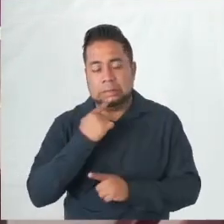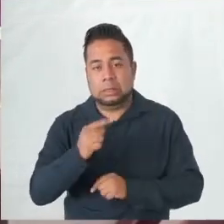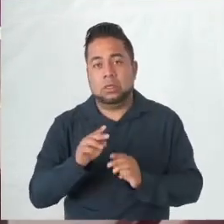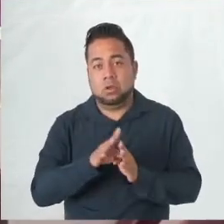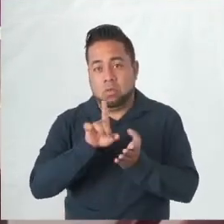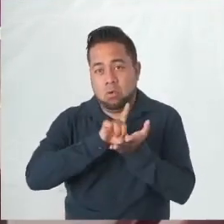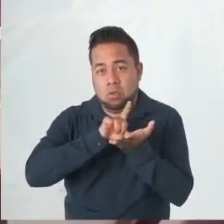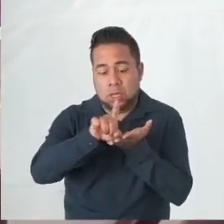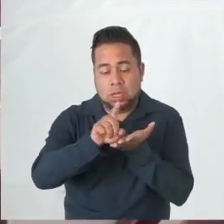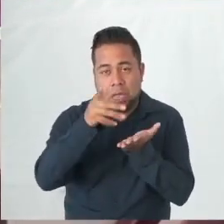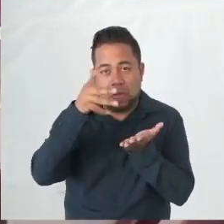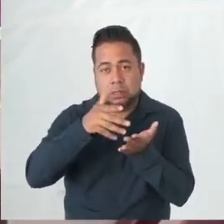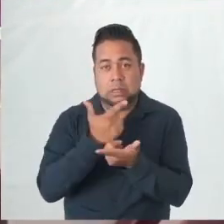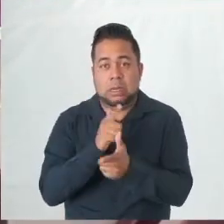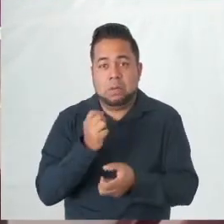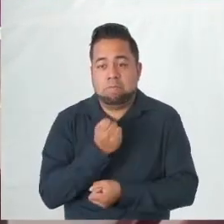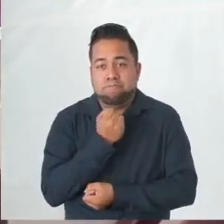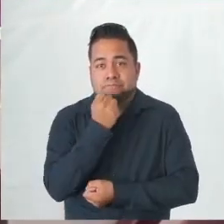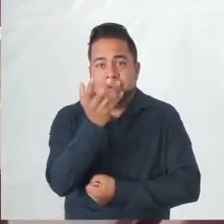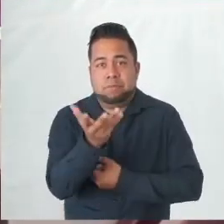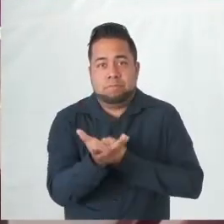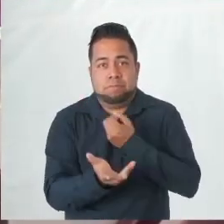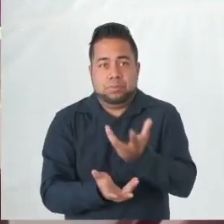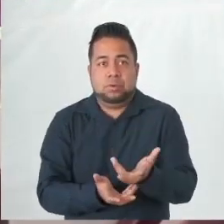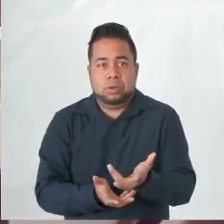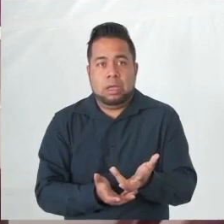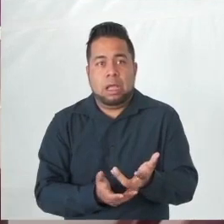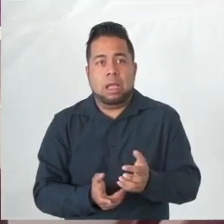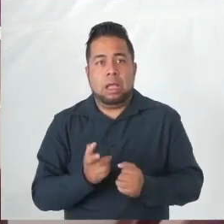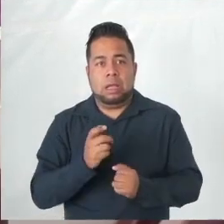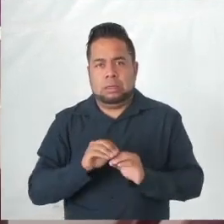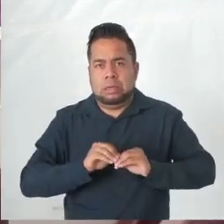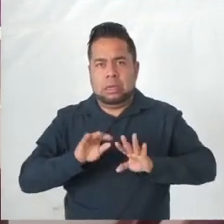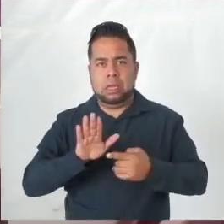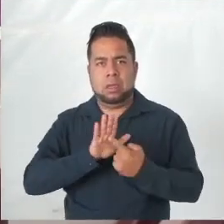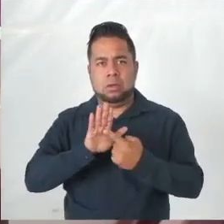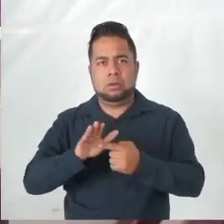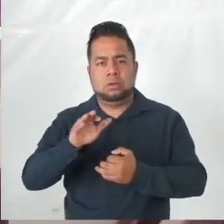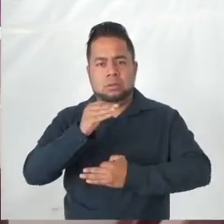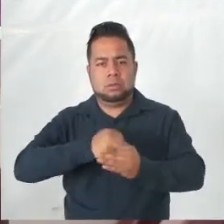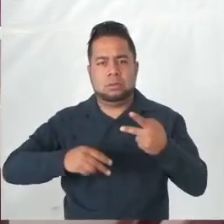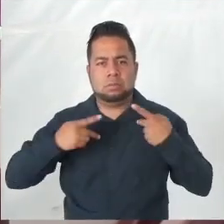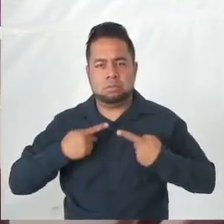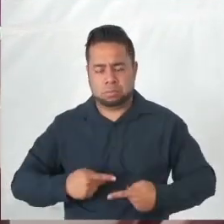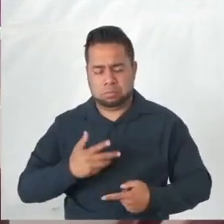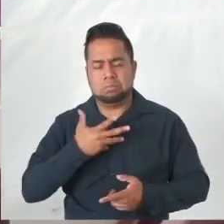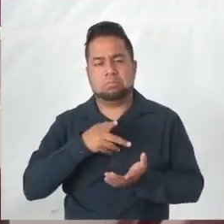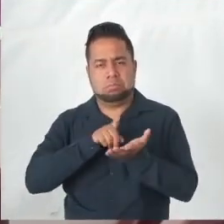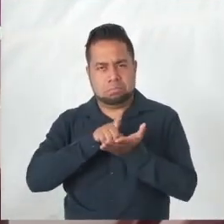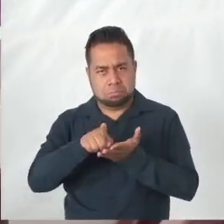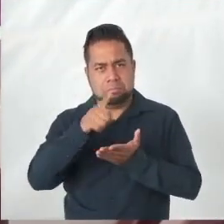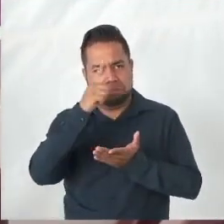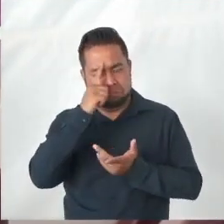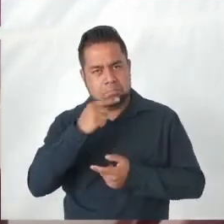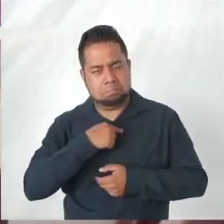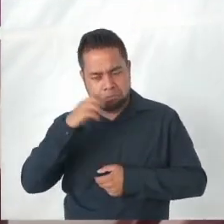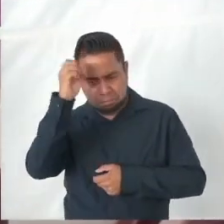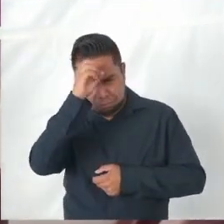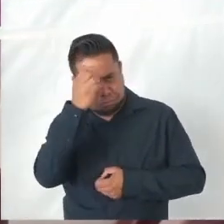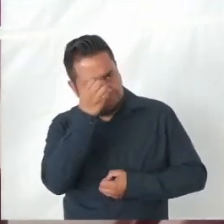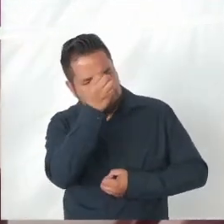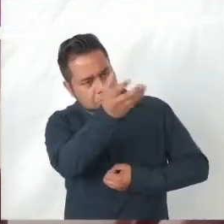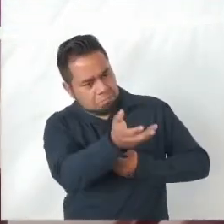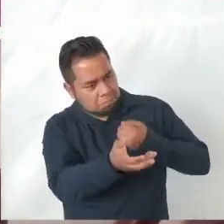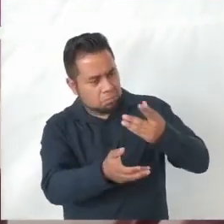derecho humano la libertad de expresión, dejando claro que toda persona tiene derecho a comunicar sus opiniones